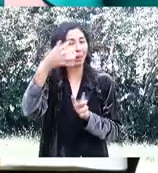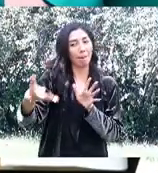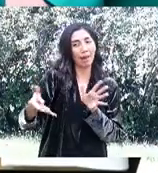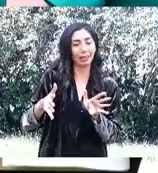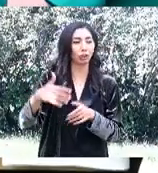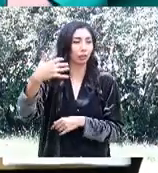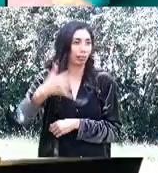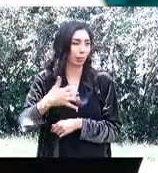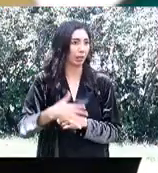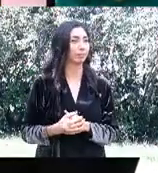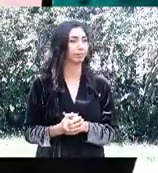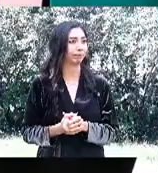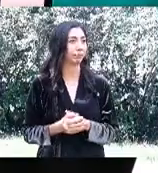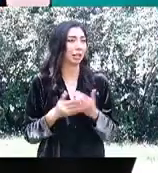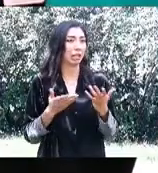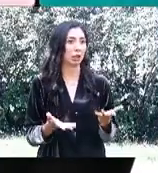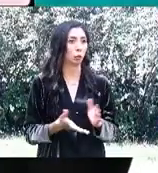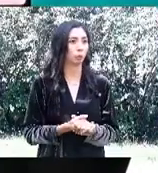significativa